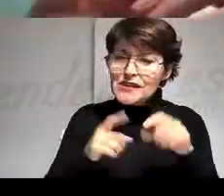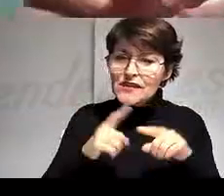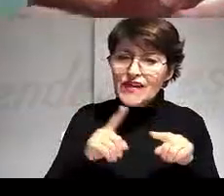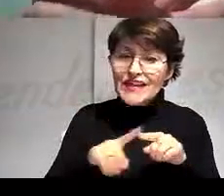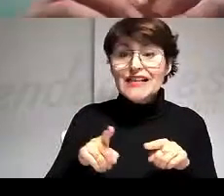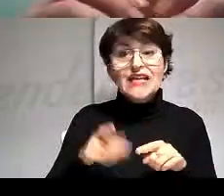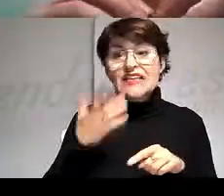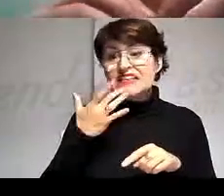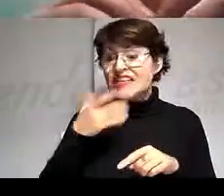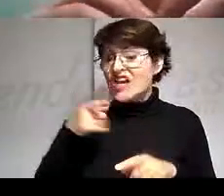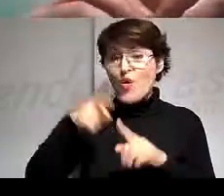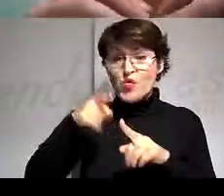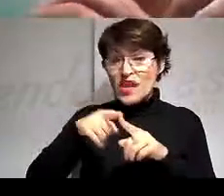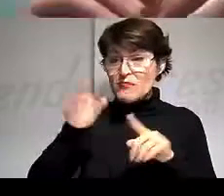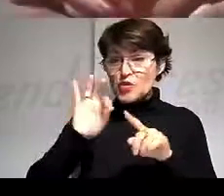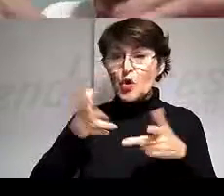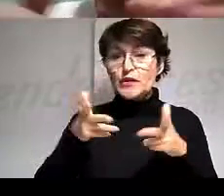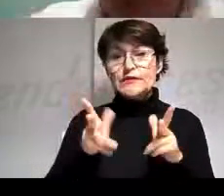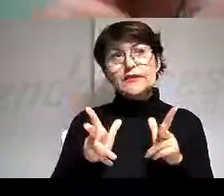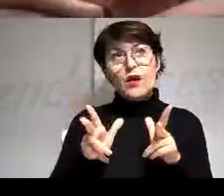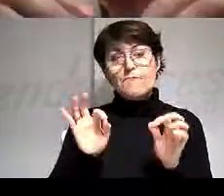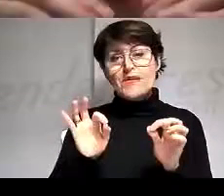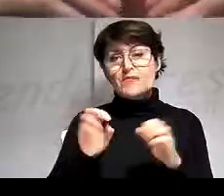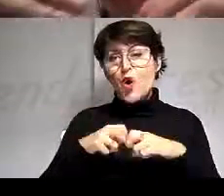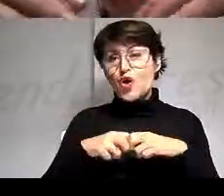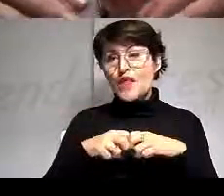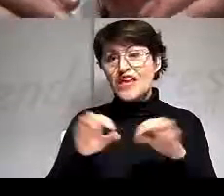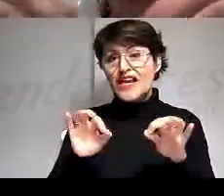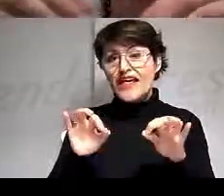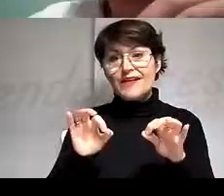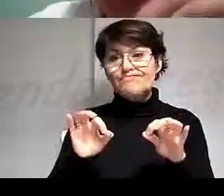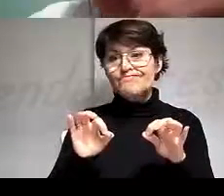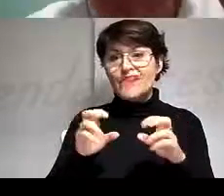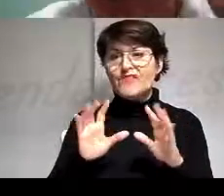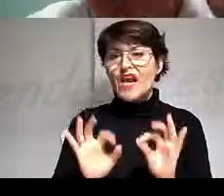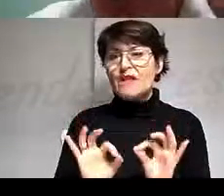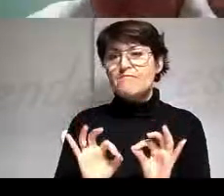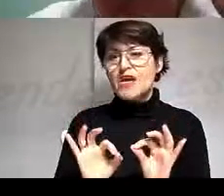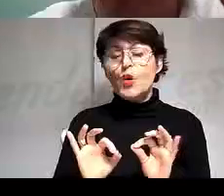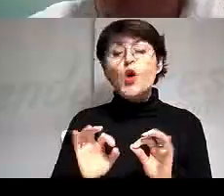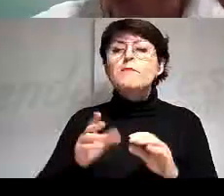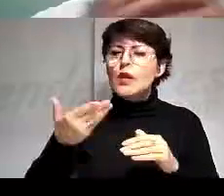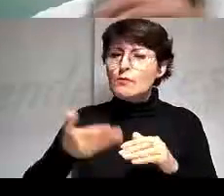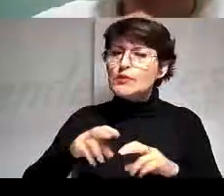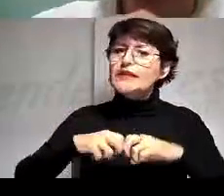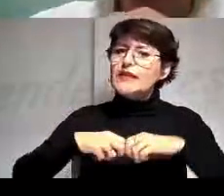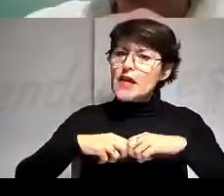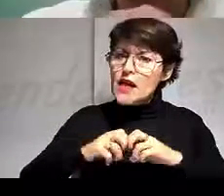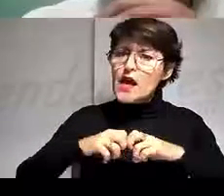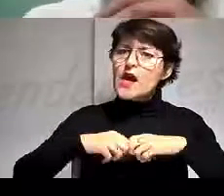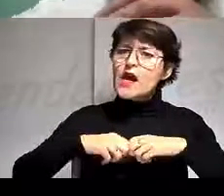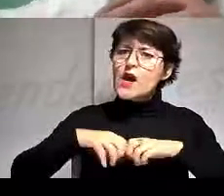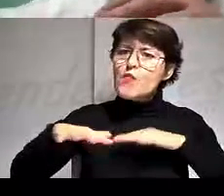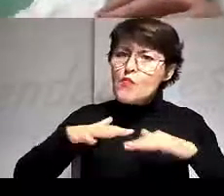la rigidez. Esa rodilla, si la vamos moviendo y tal, aunque sea pasivamente, aunque